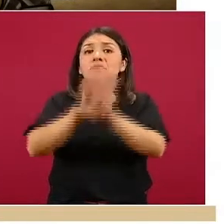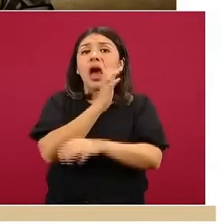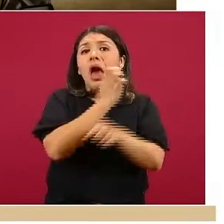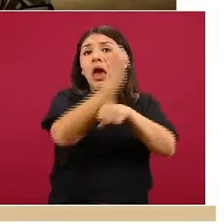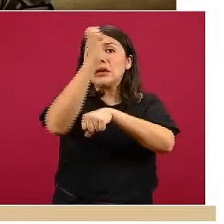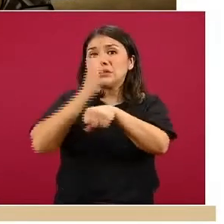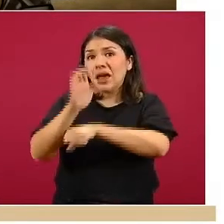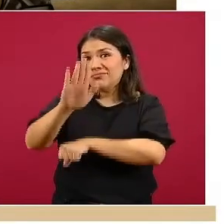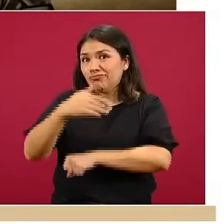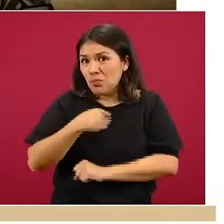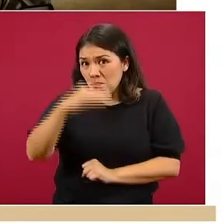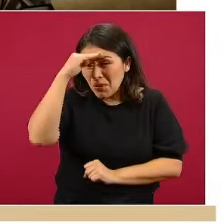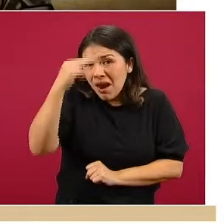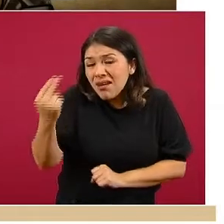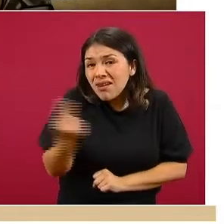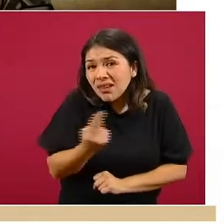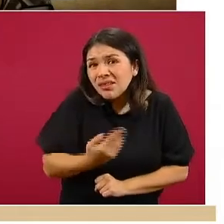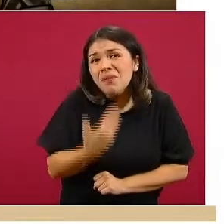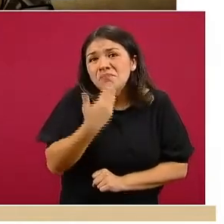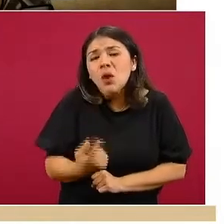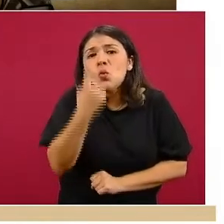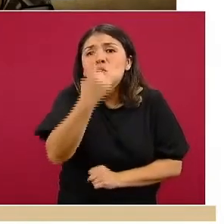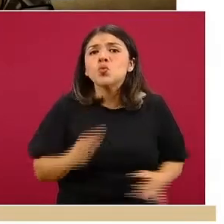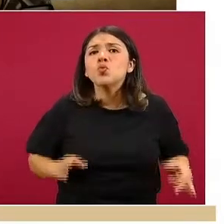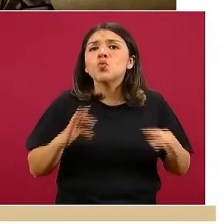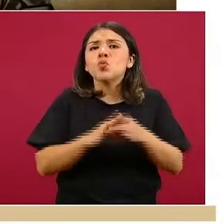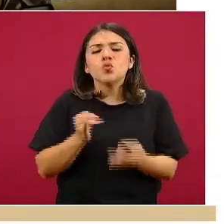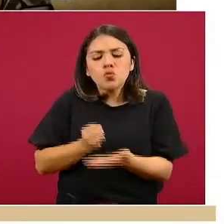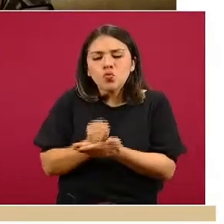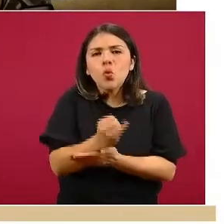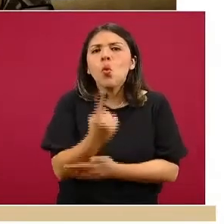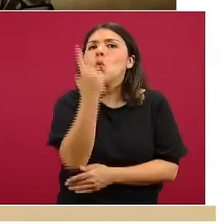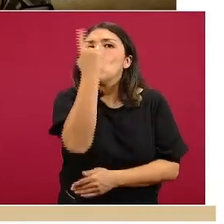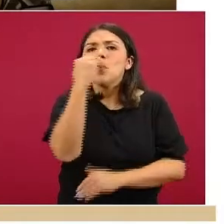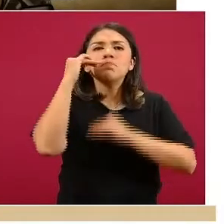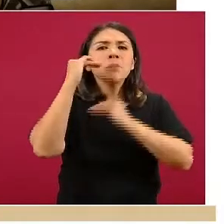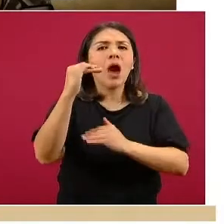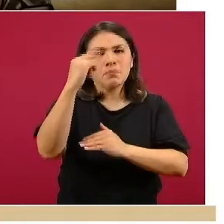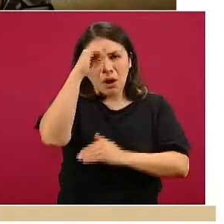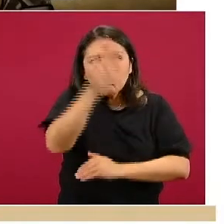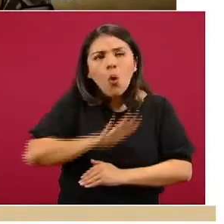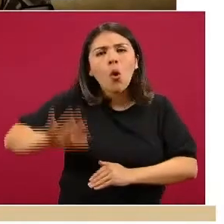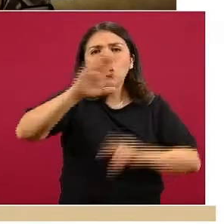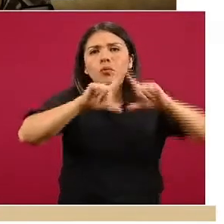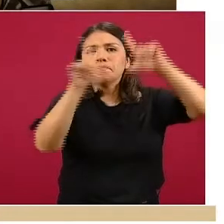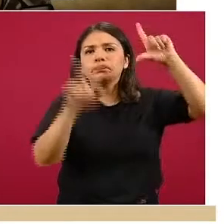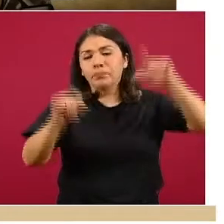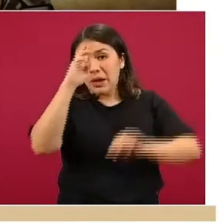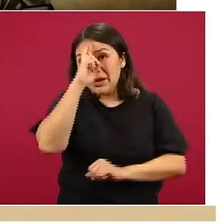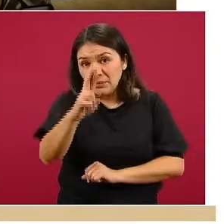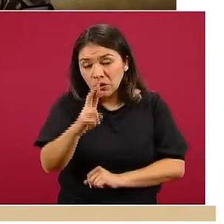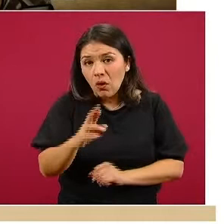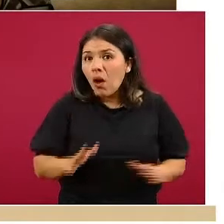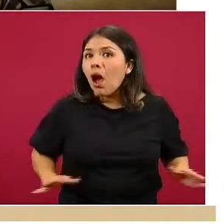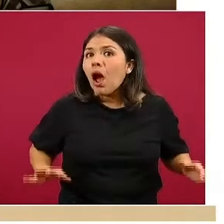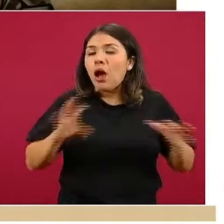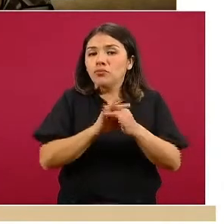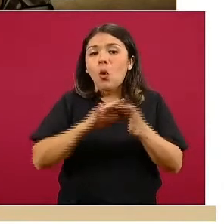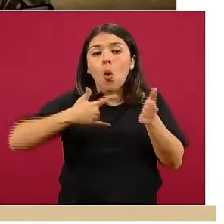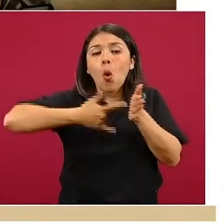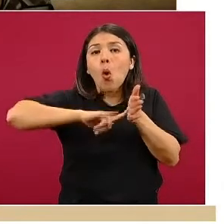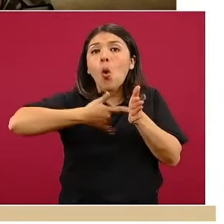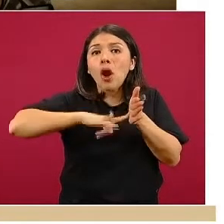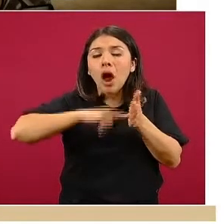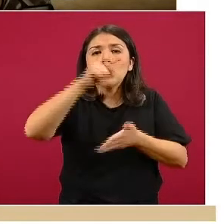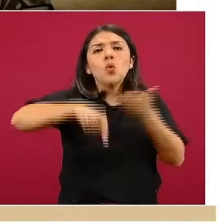y consideramos que sería bueno tener un solo número para aplicarlo a todo el país. La estandarización de los horarios